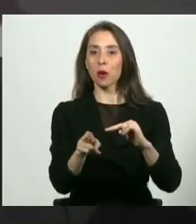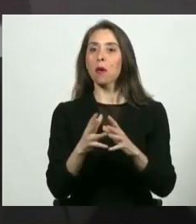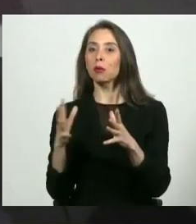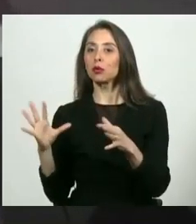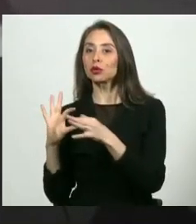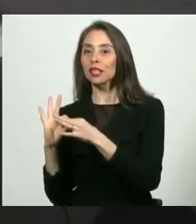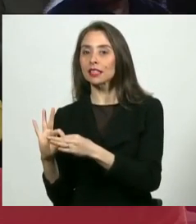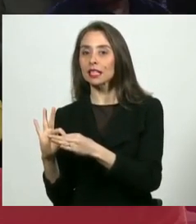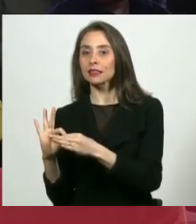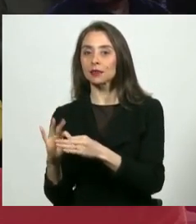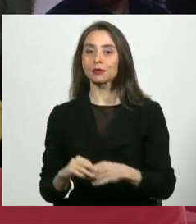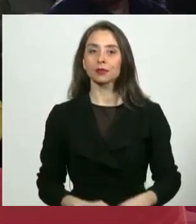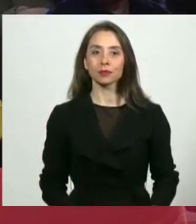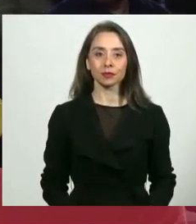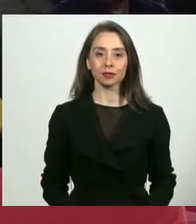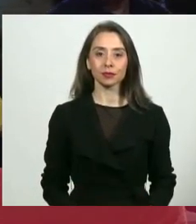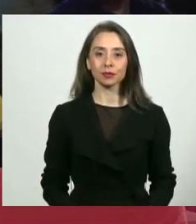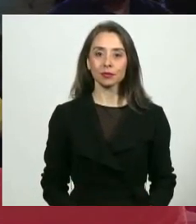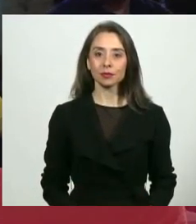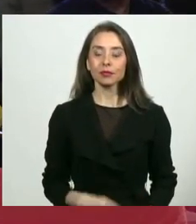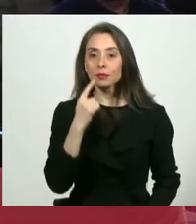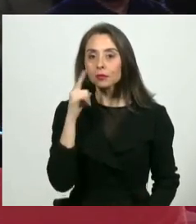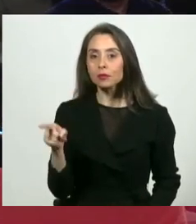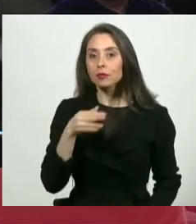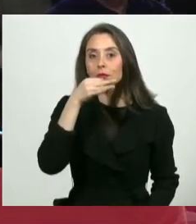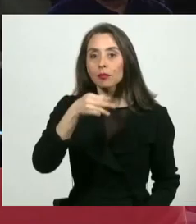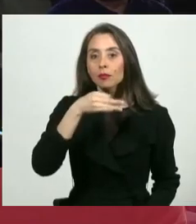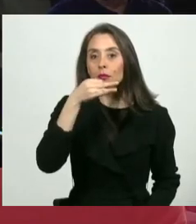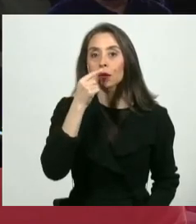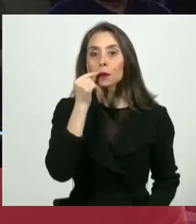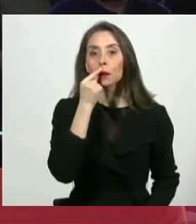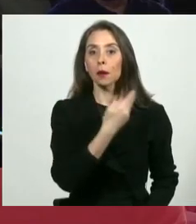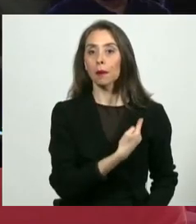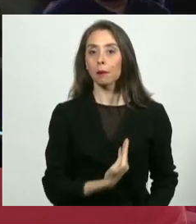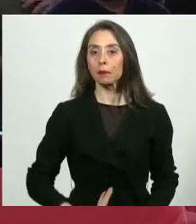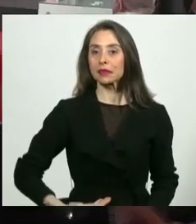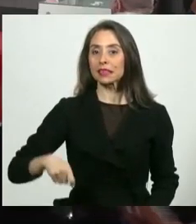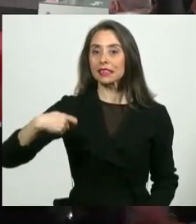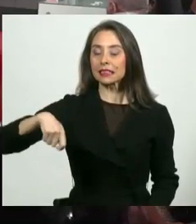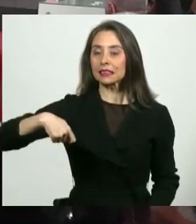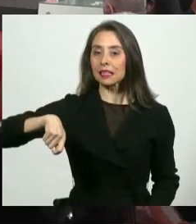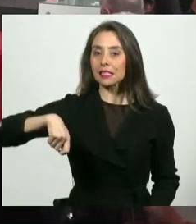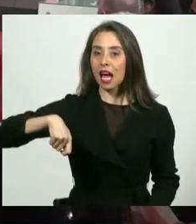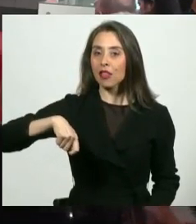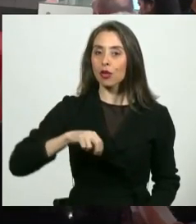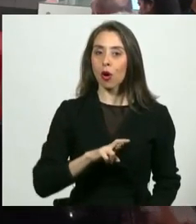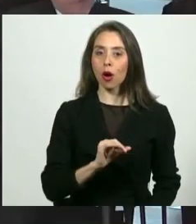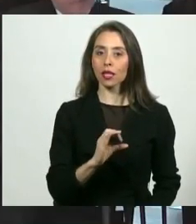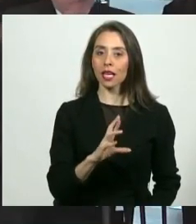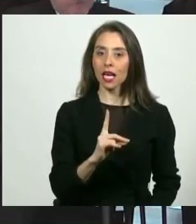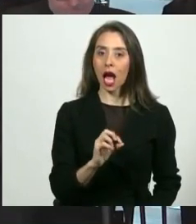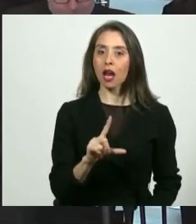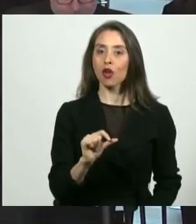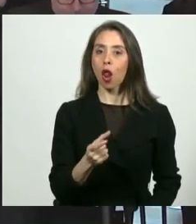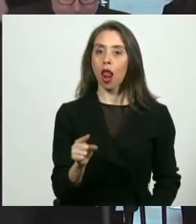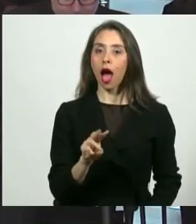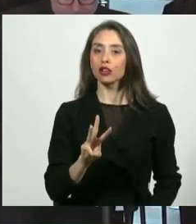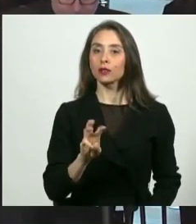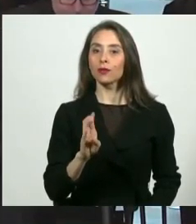gracias. Han sido las palabras del presidente del Senado, don Ricardo Lagos Weber.